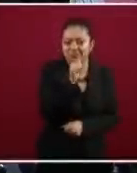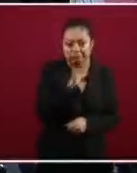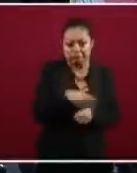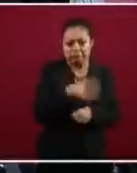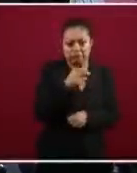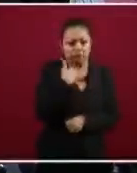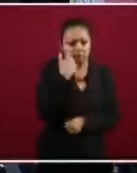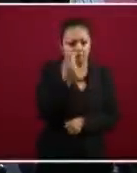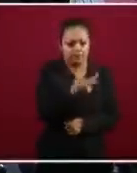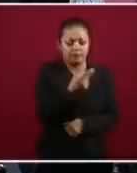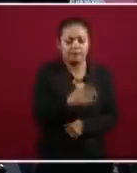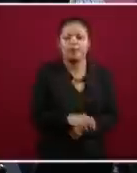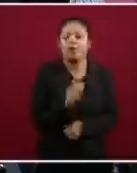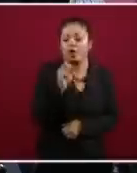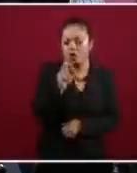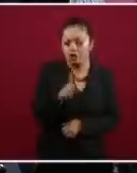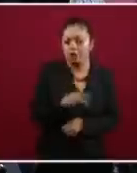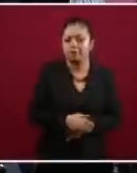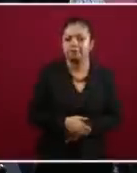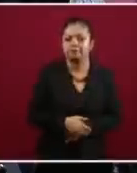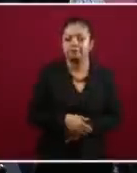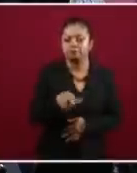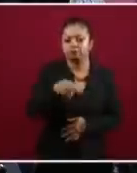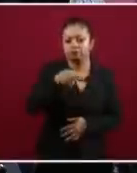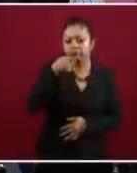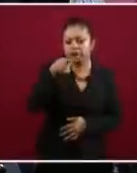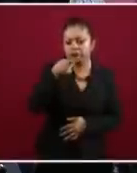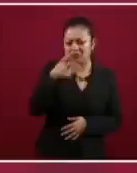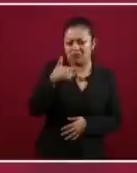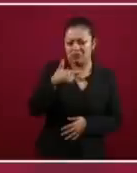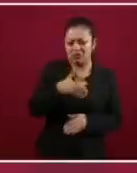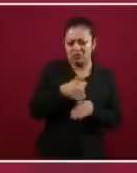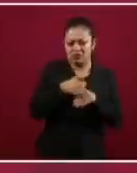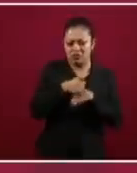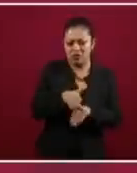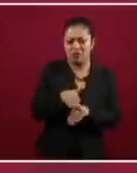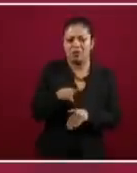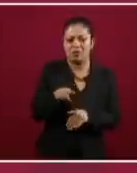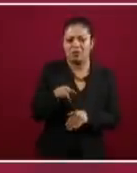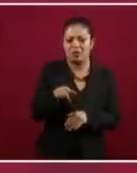Bueno, acerca de la elección en